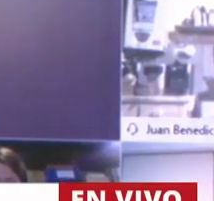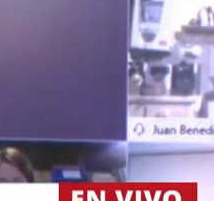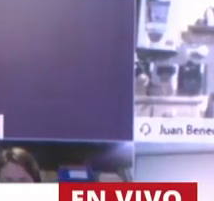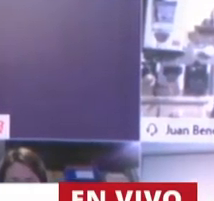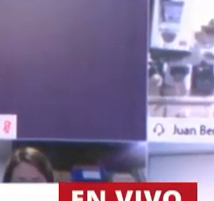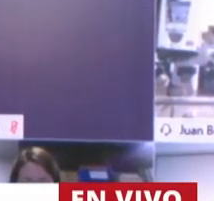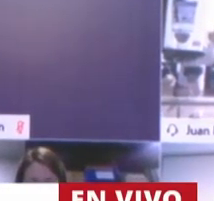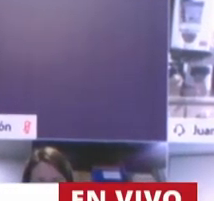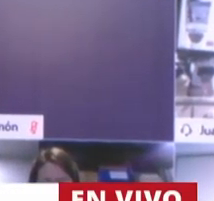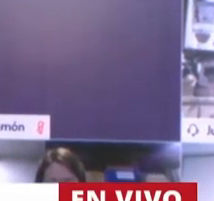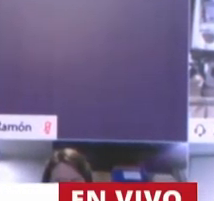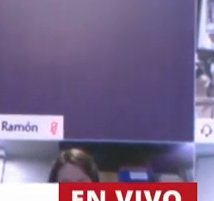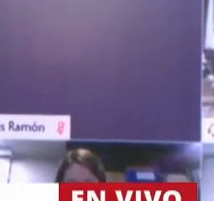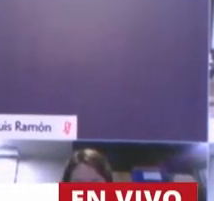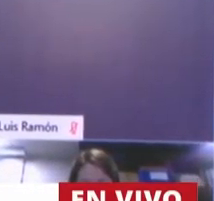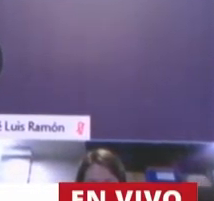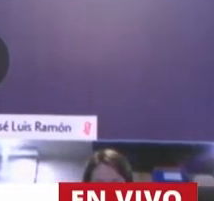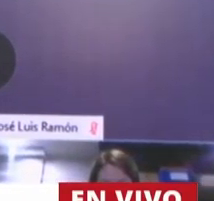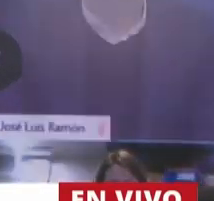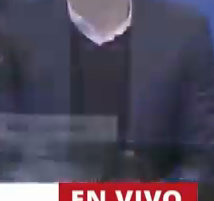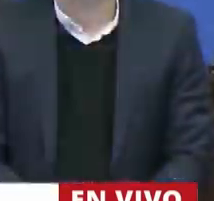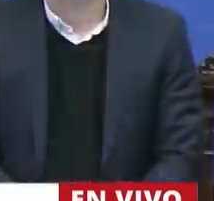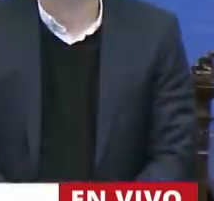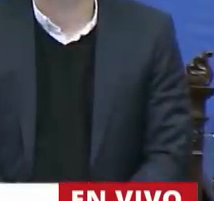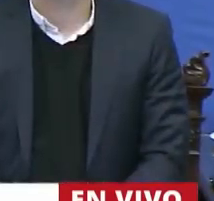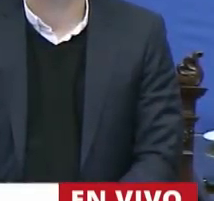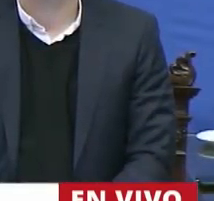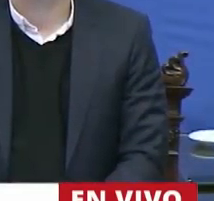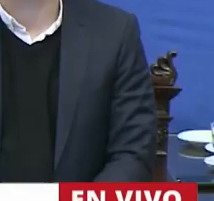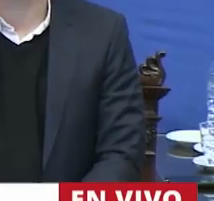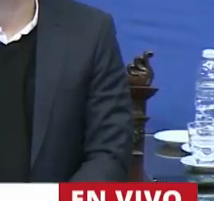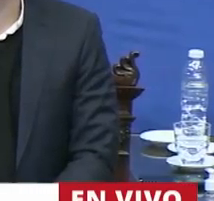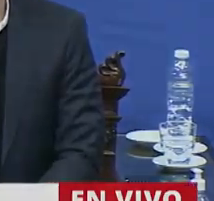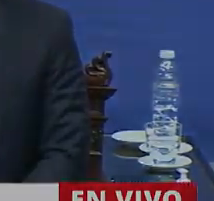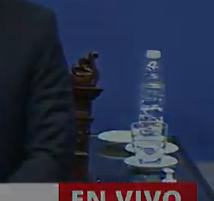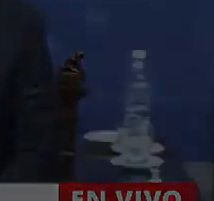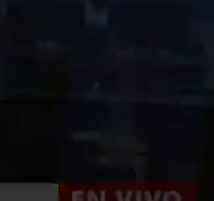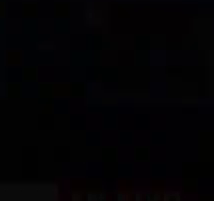Gracias.